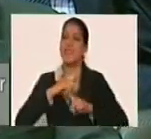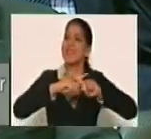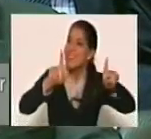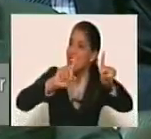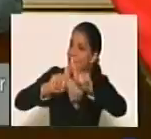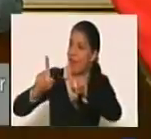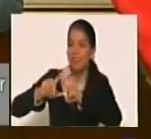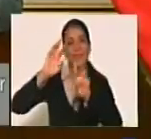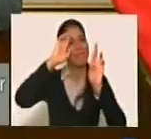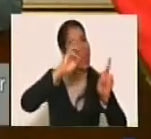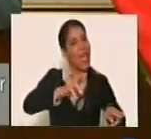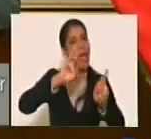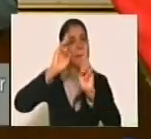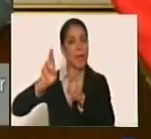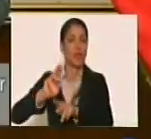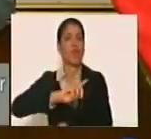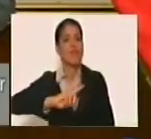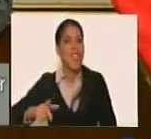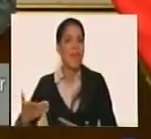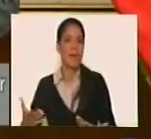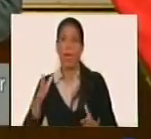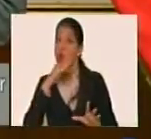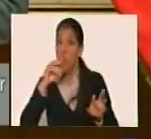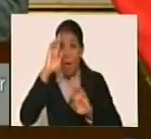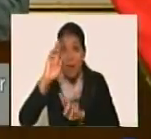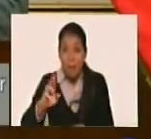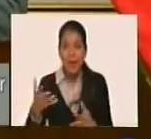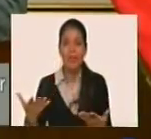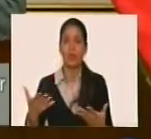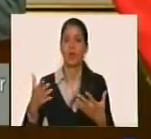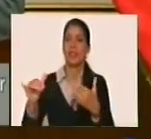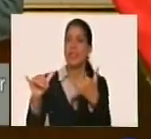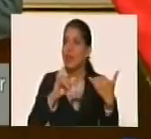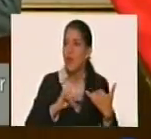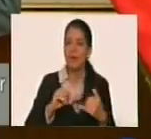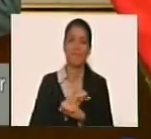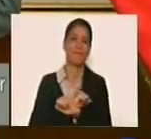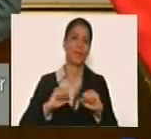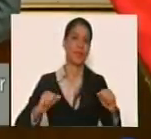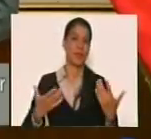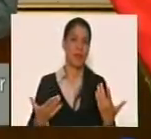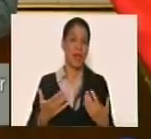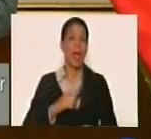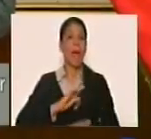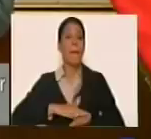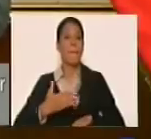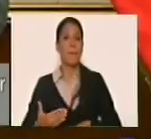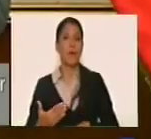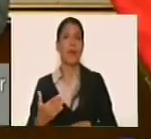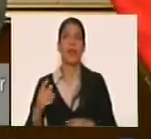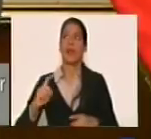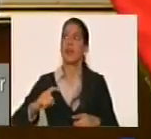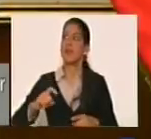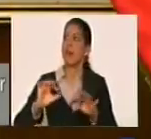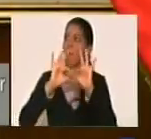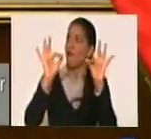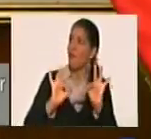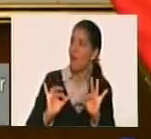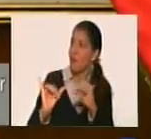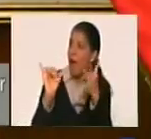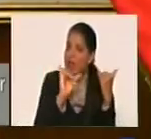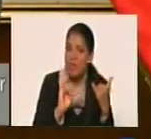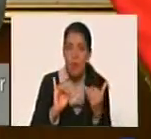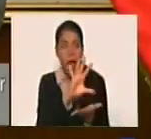diversos, nunca vamos a ser iguales. Porque tendríamos que asumir un estereotipo y todos parecernos a